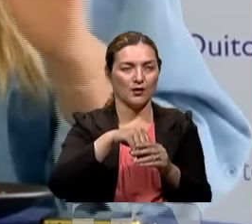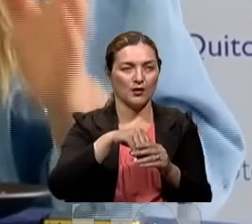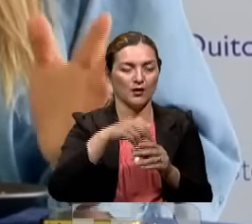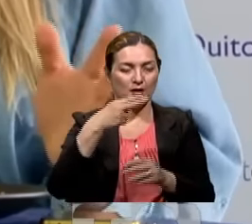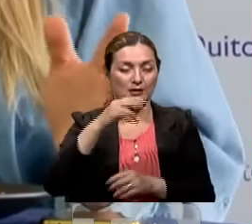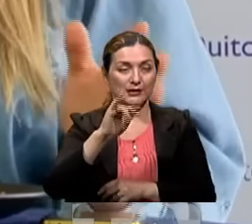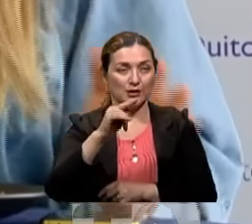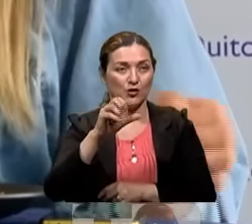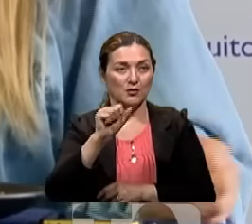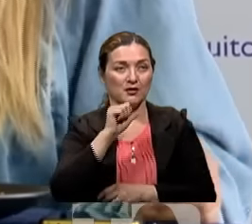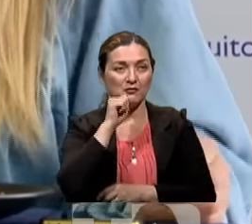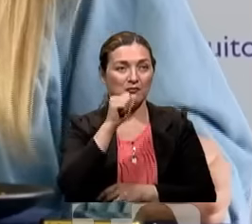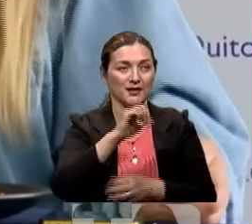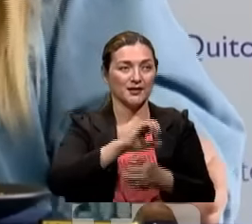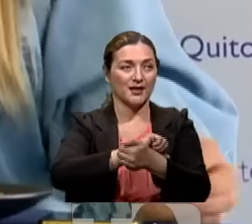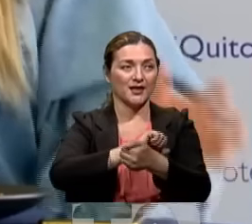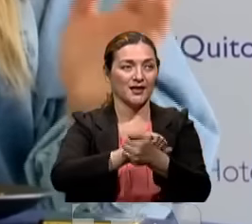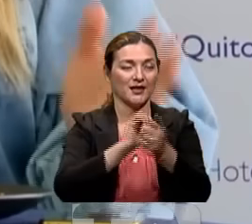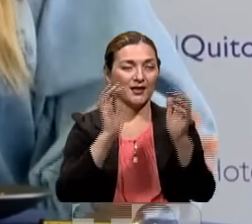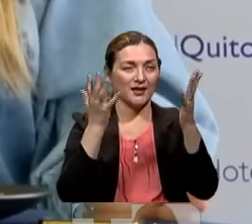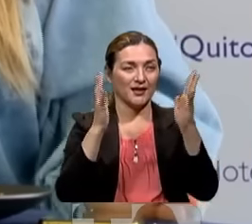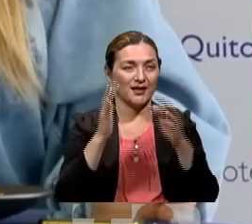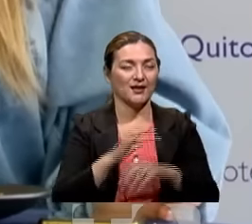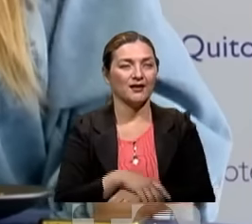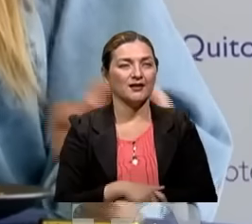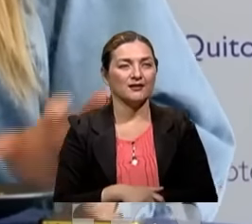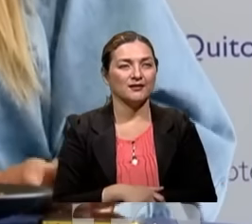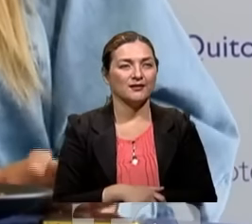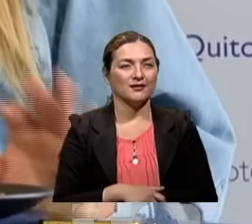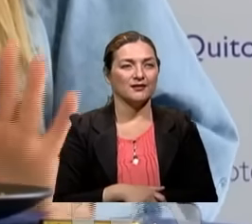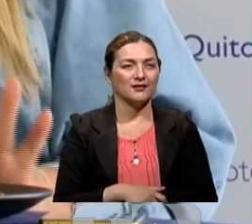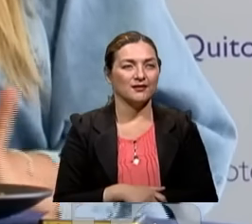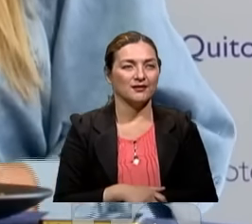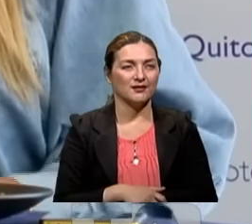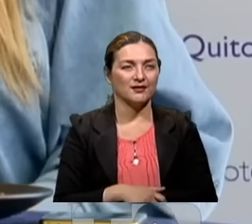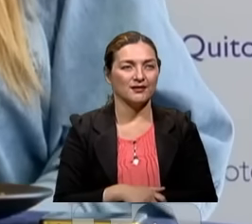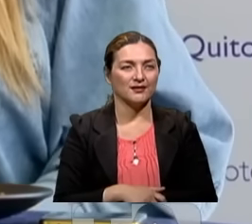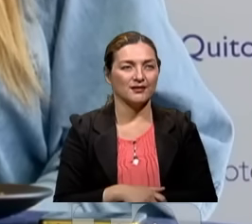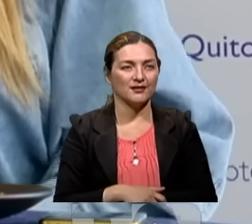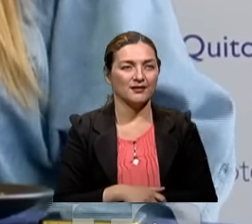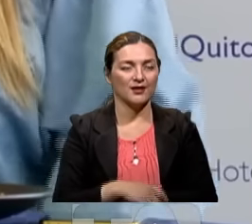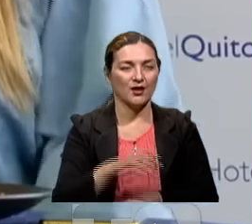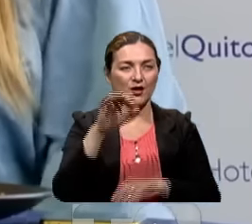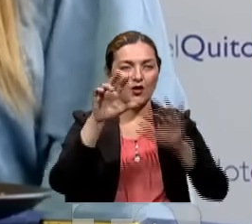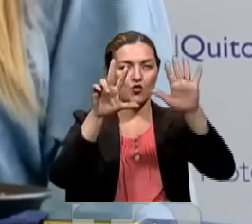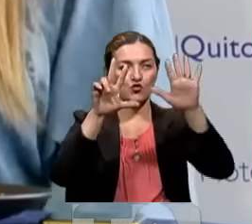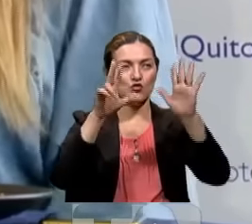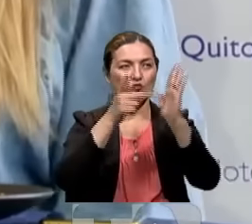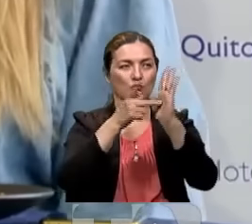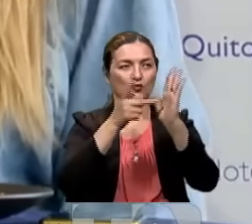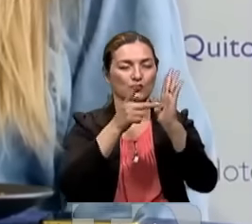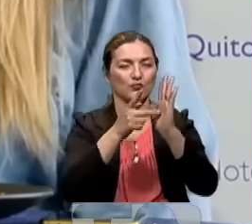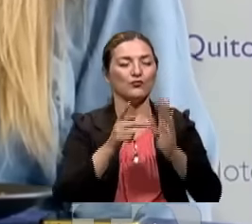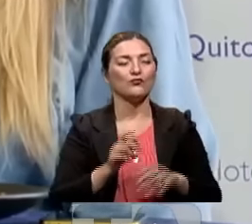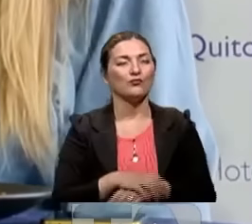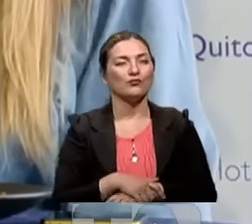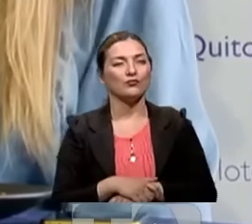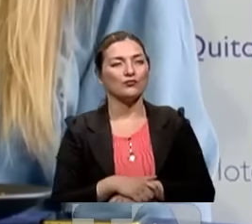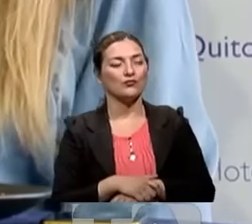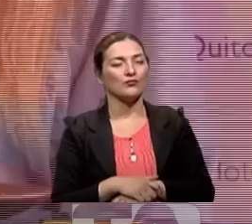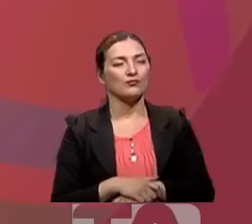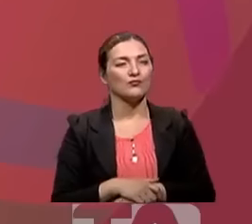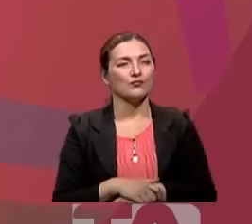que faltó el queso. Bueno, mi puntuación es de 8 puntos sobre 10. 8 puntos acaba de